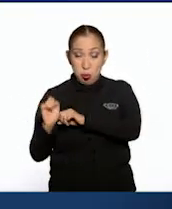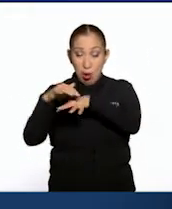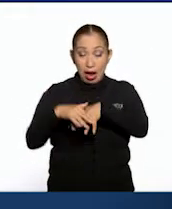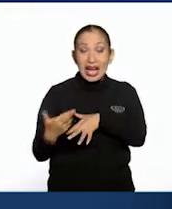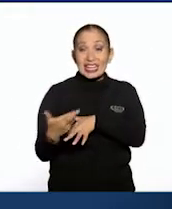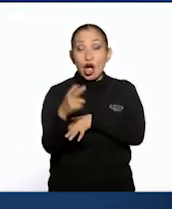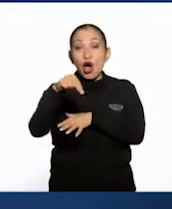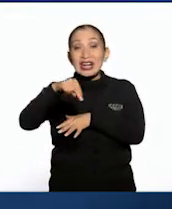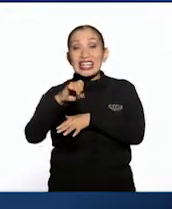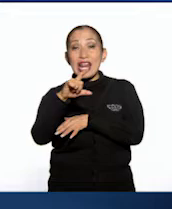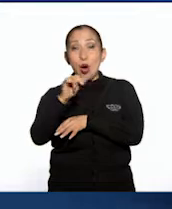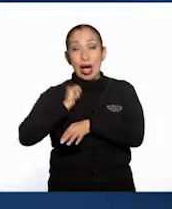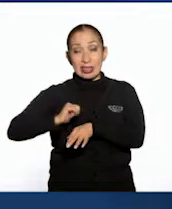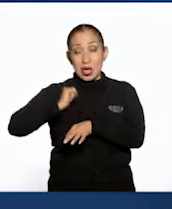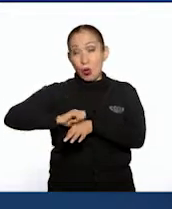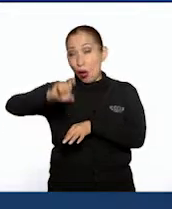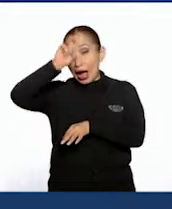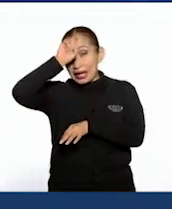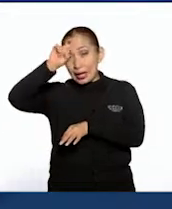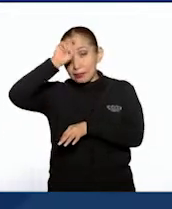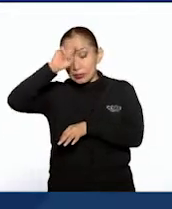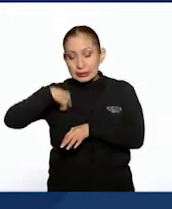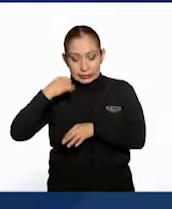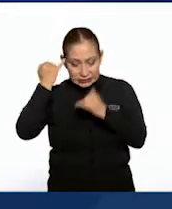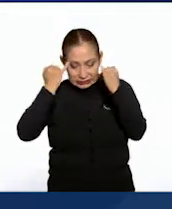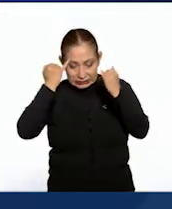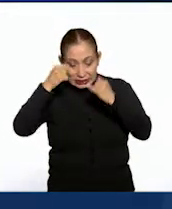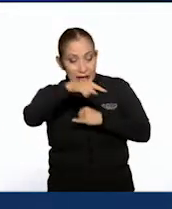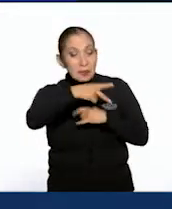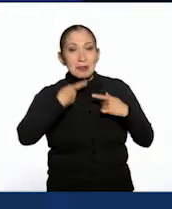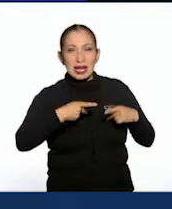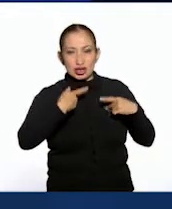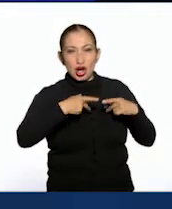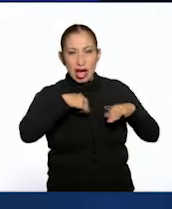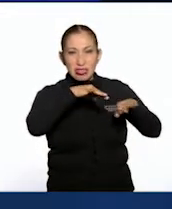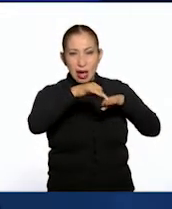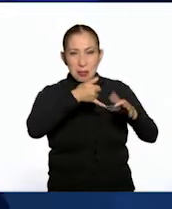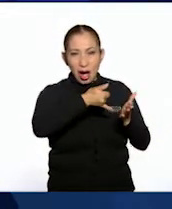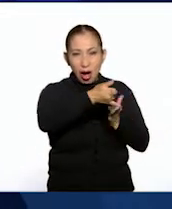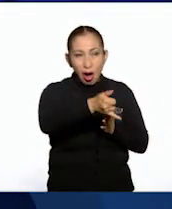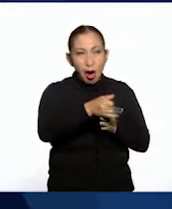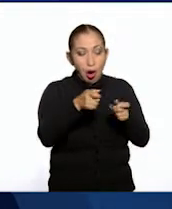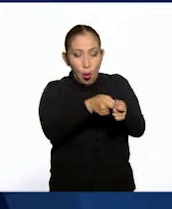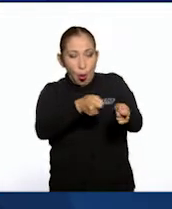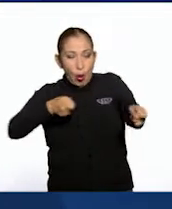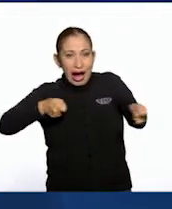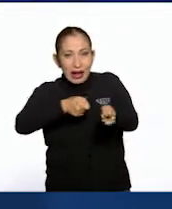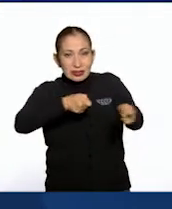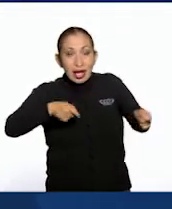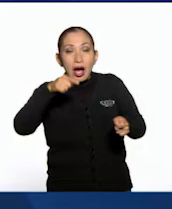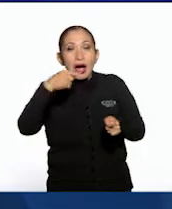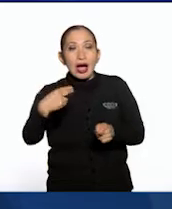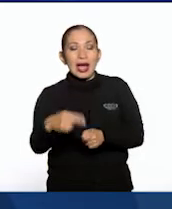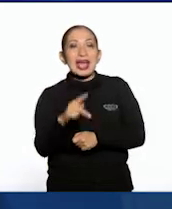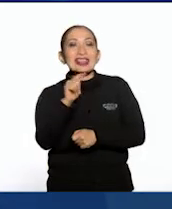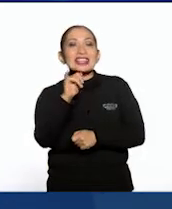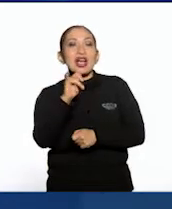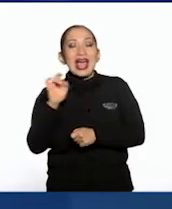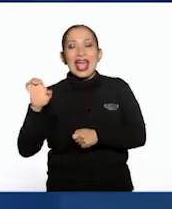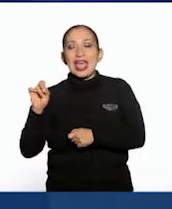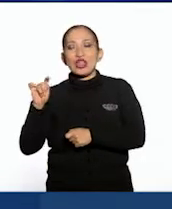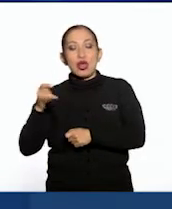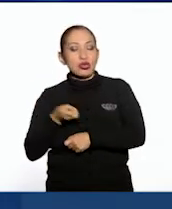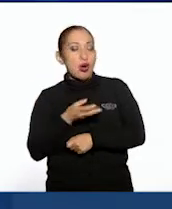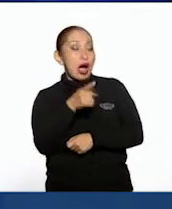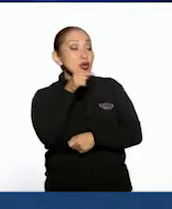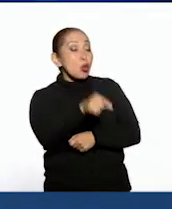el río Nilo en el antiguo Egipto obligaban a los agrimensores o tensadores de cuerda, como los llamó Heródoto,